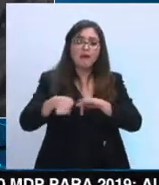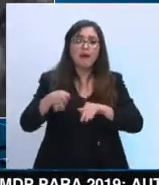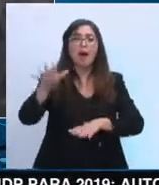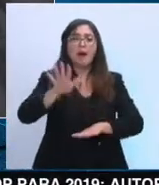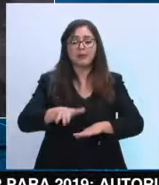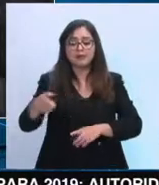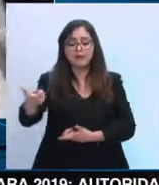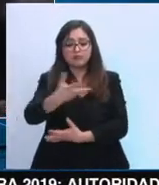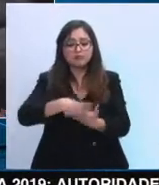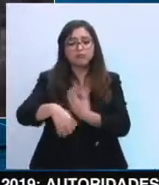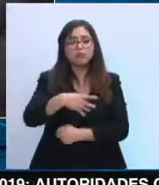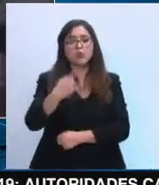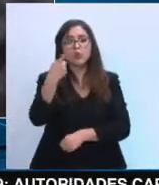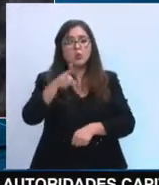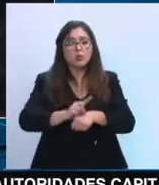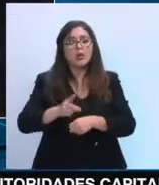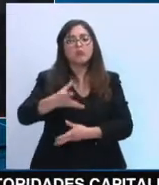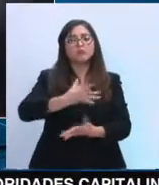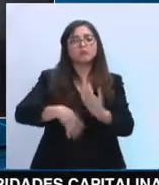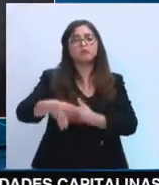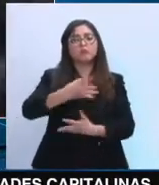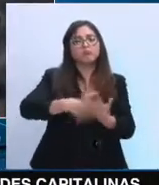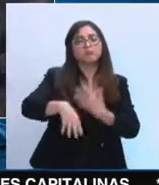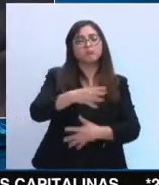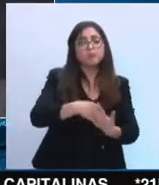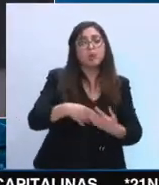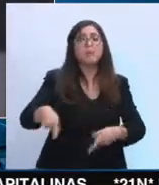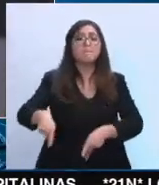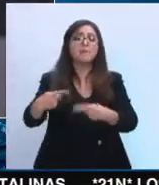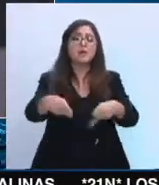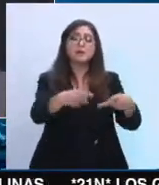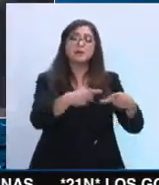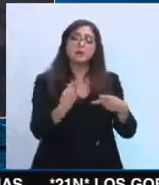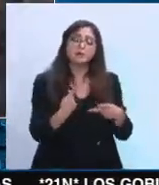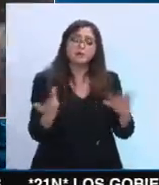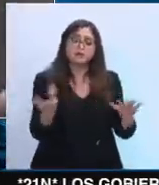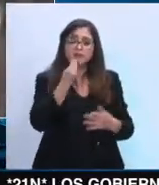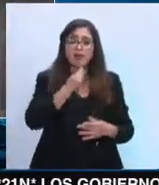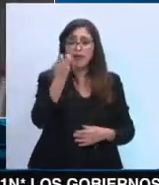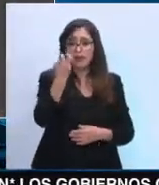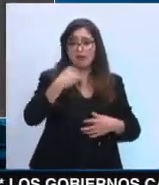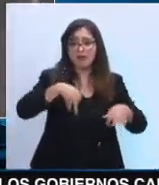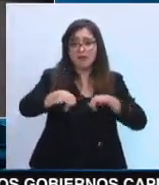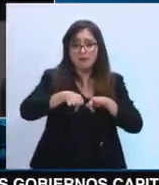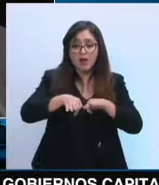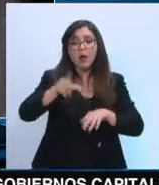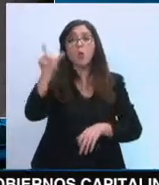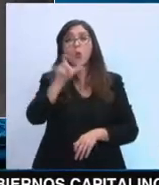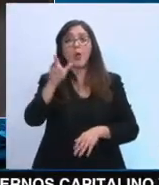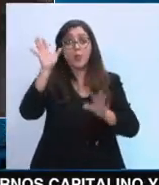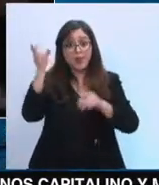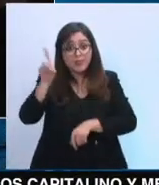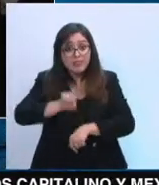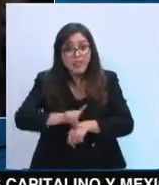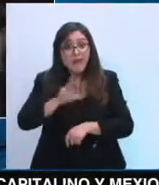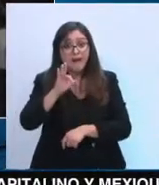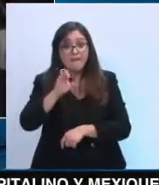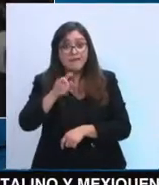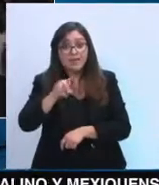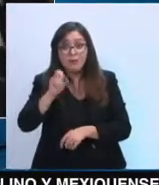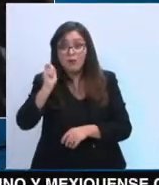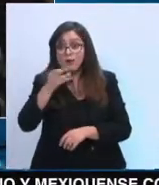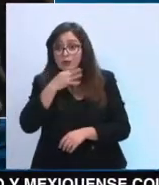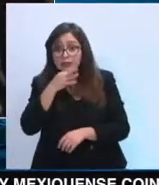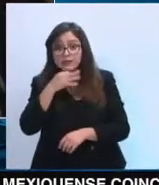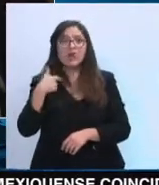también y a vender no hay de otra. Y como es festivo se vende un poquito más. Para mí no hay